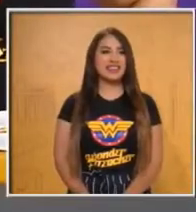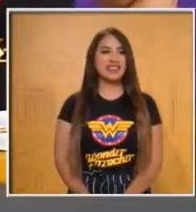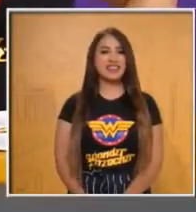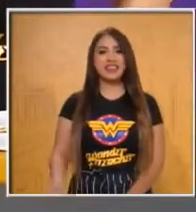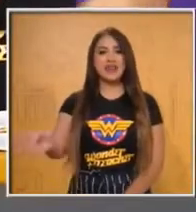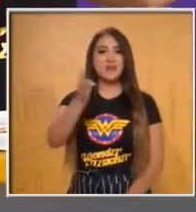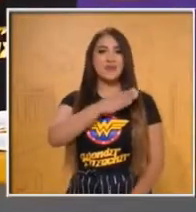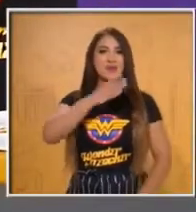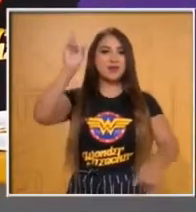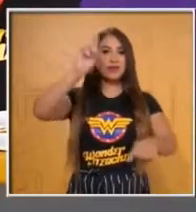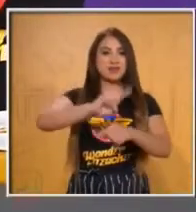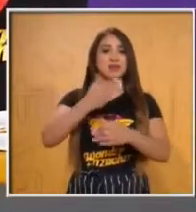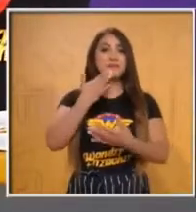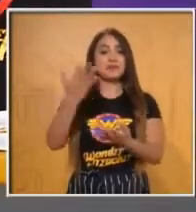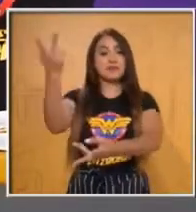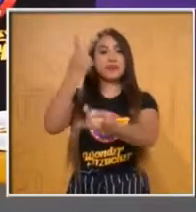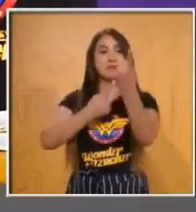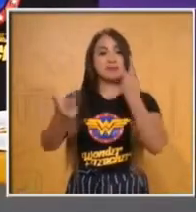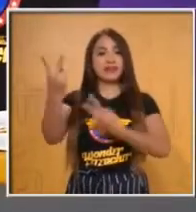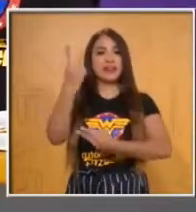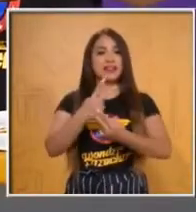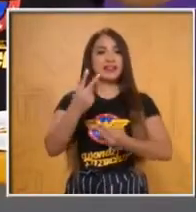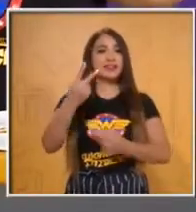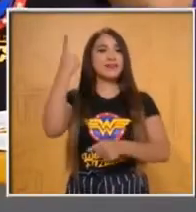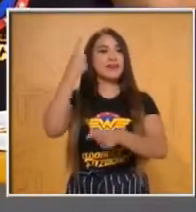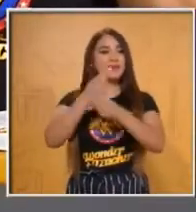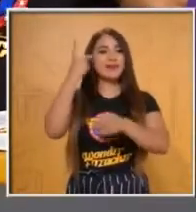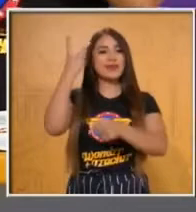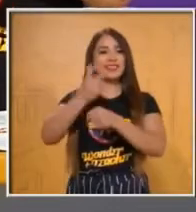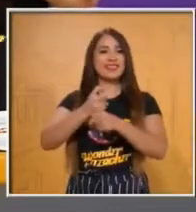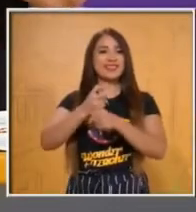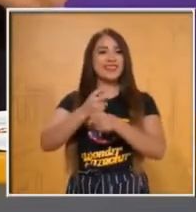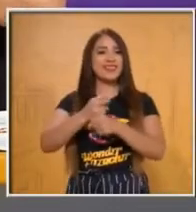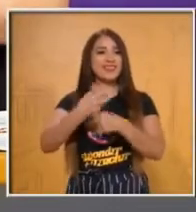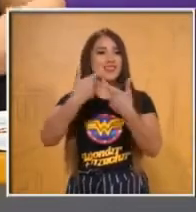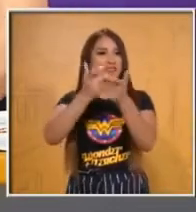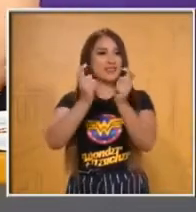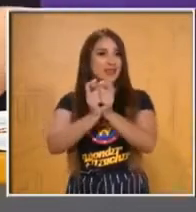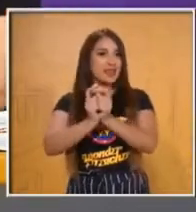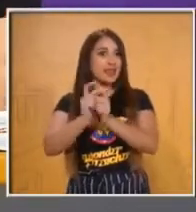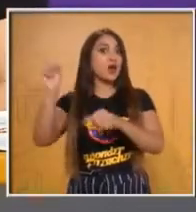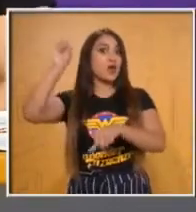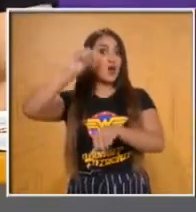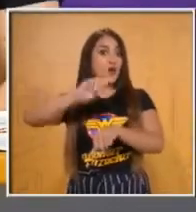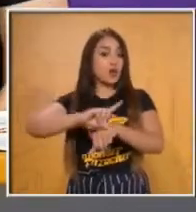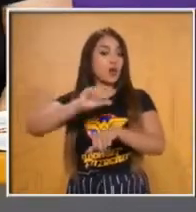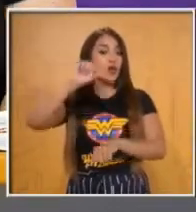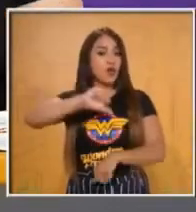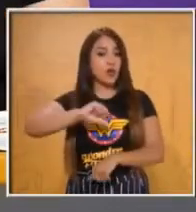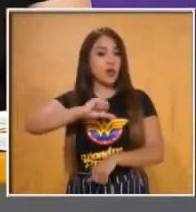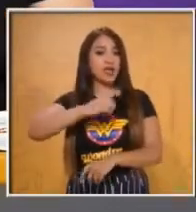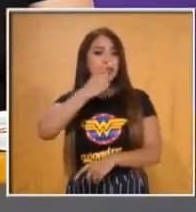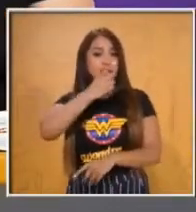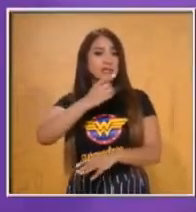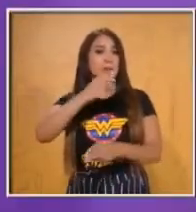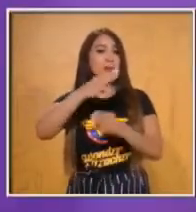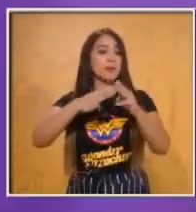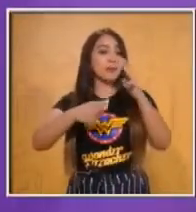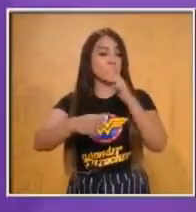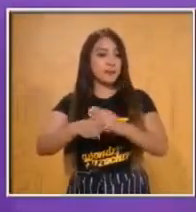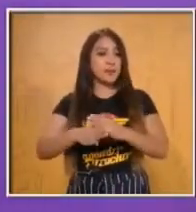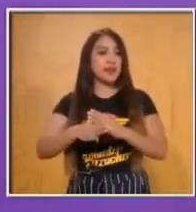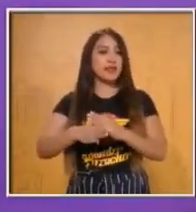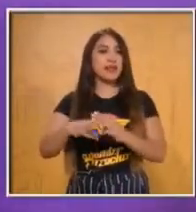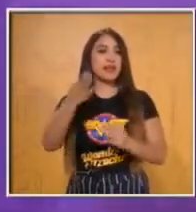Buenos días, bienvenidos a esto lo que es la clase de primero y segundo grado. El día de hoy corresponde a la asignatura de lengua